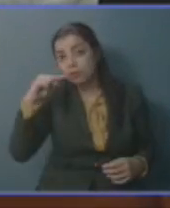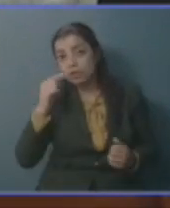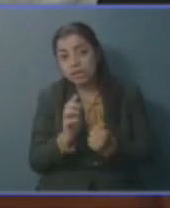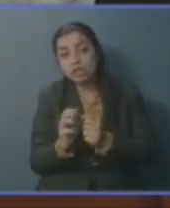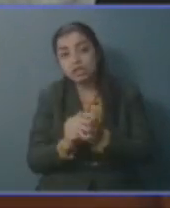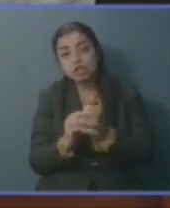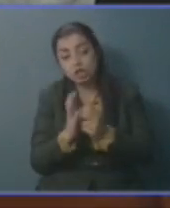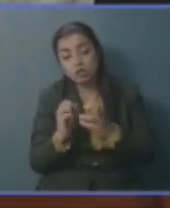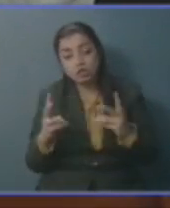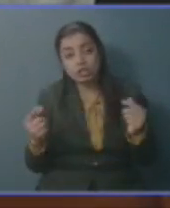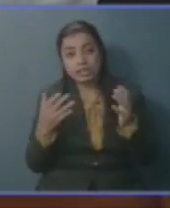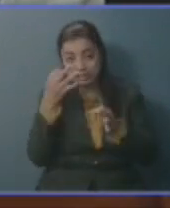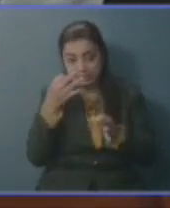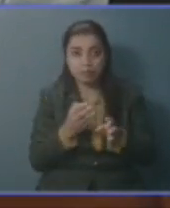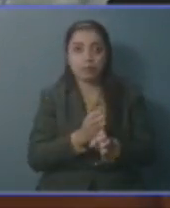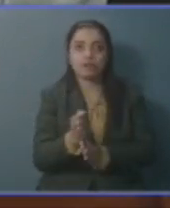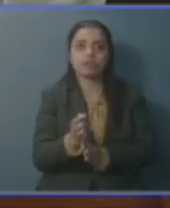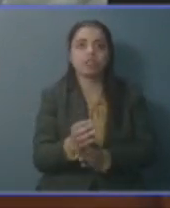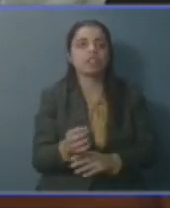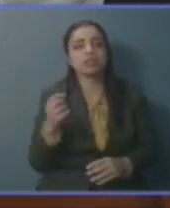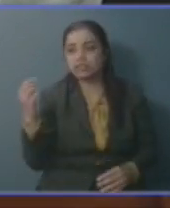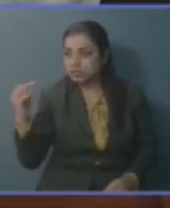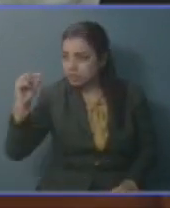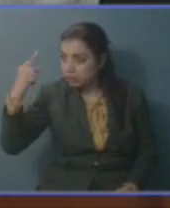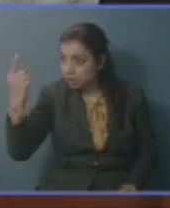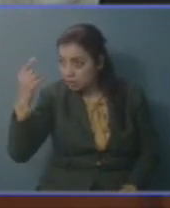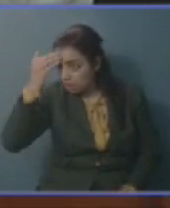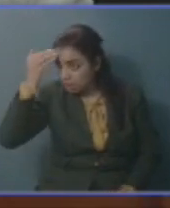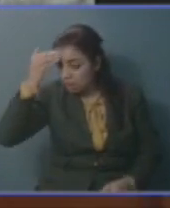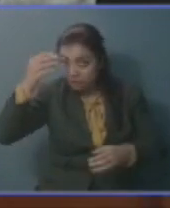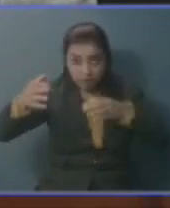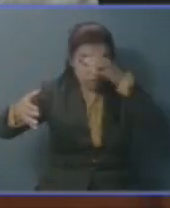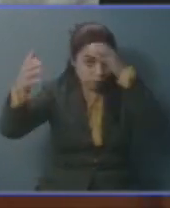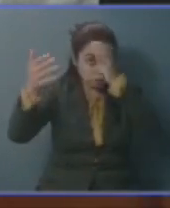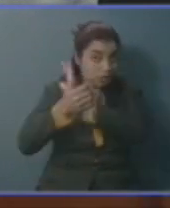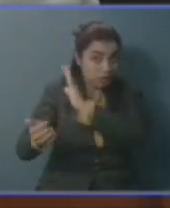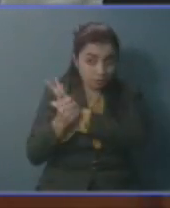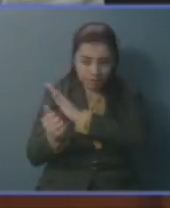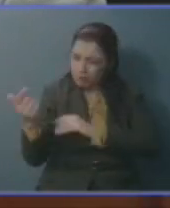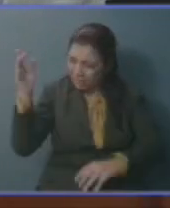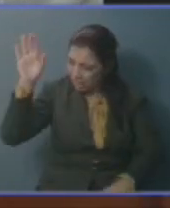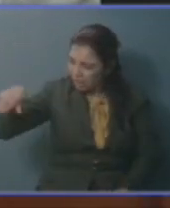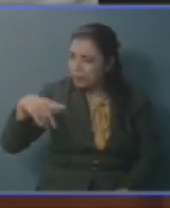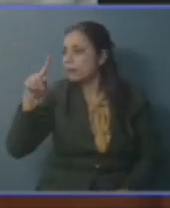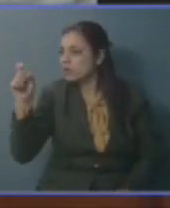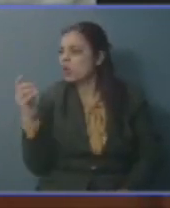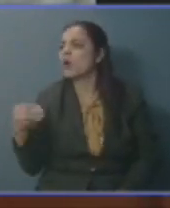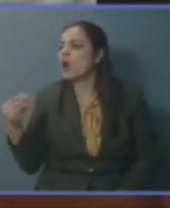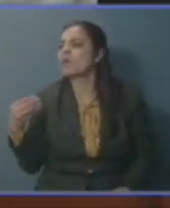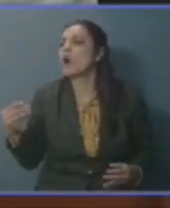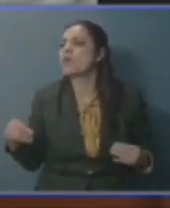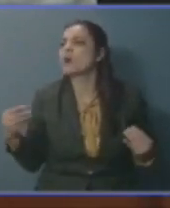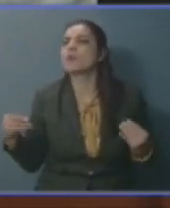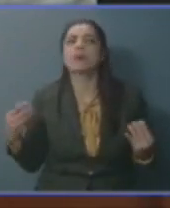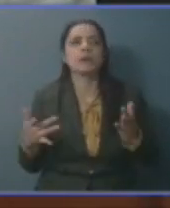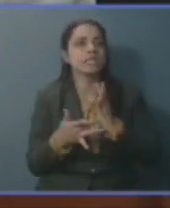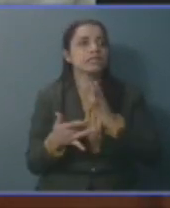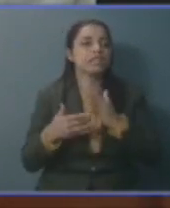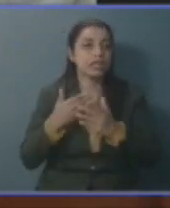soluciones técnicas. Escuchemos a los expertos, escuchemos a los técnicos en la